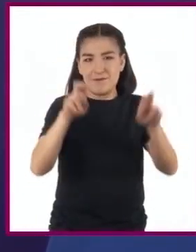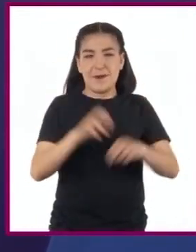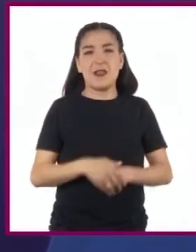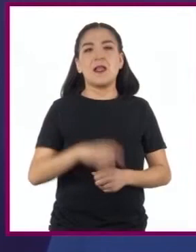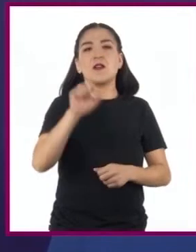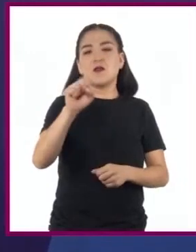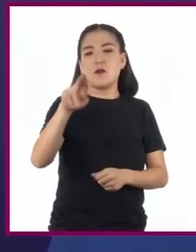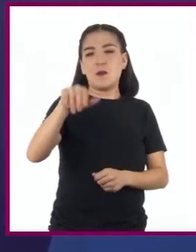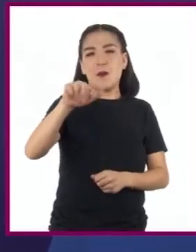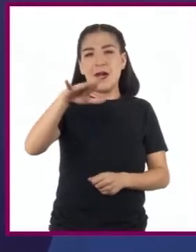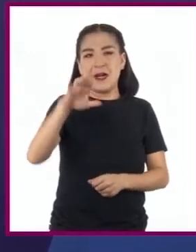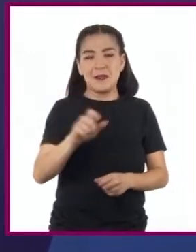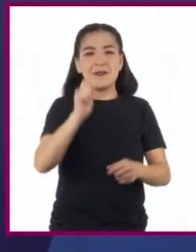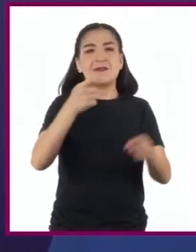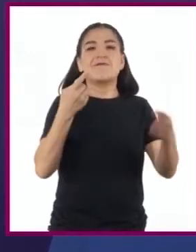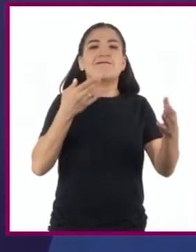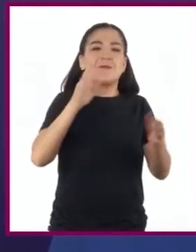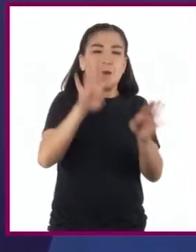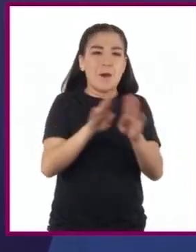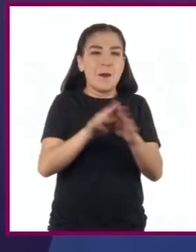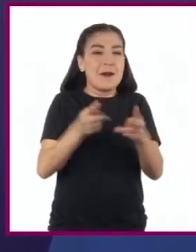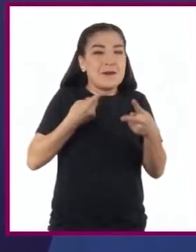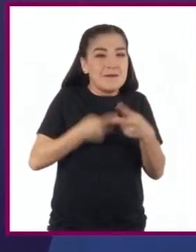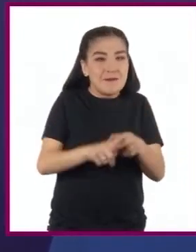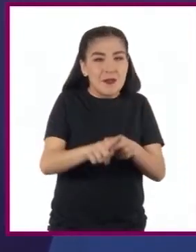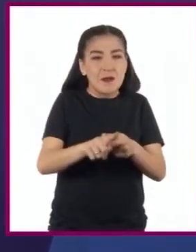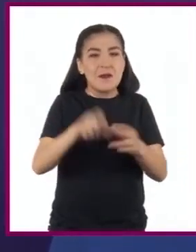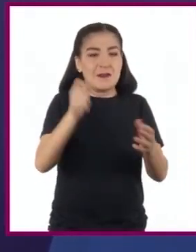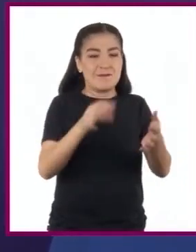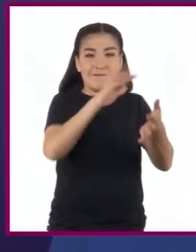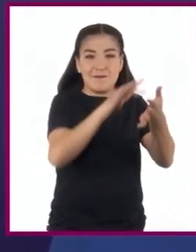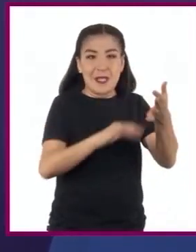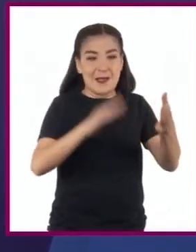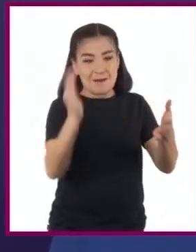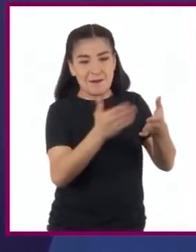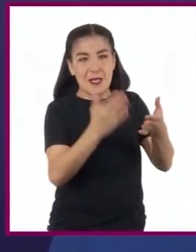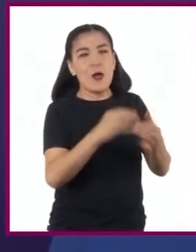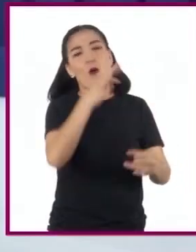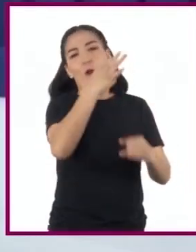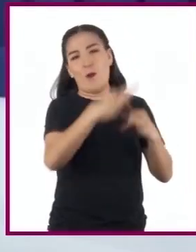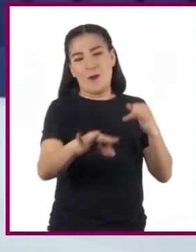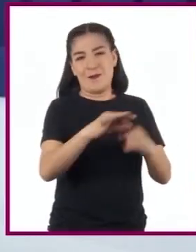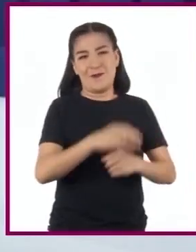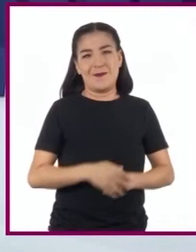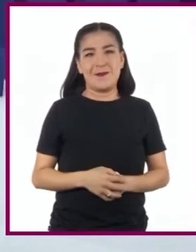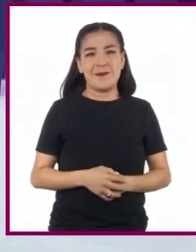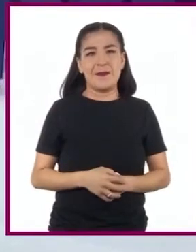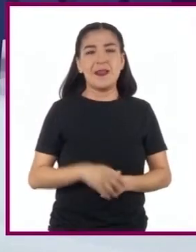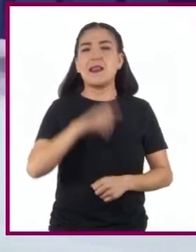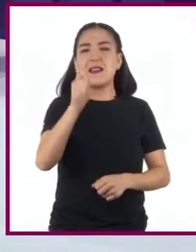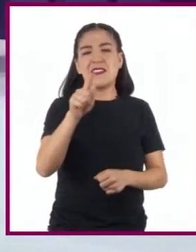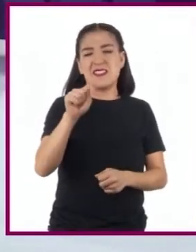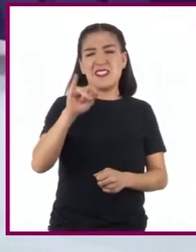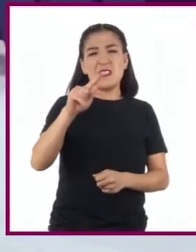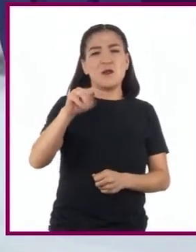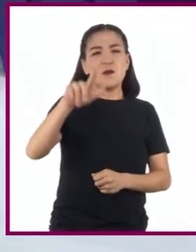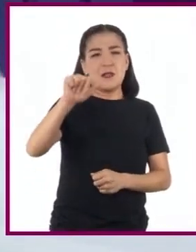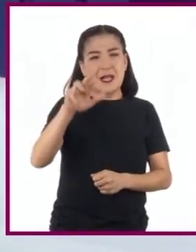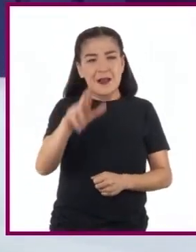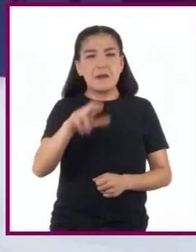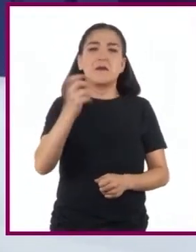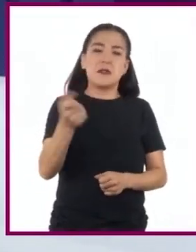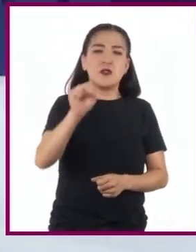sumario, la entrada, el cuerpo y el remate. Los titulares y